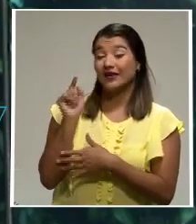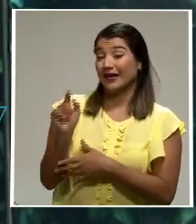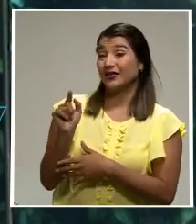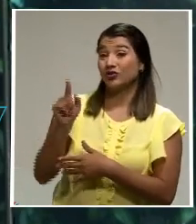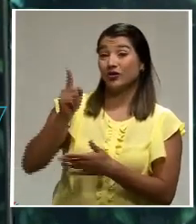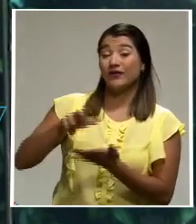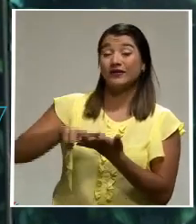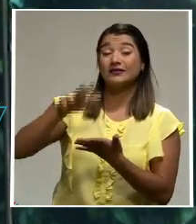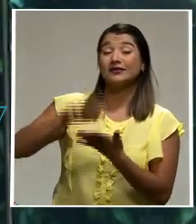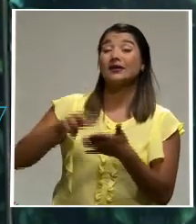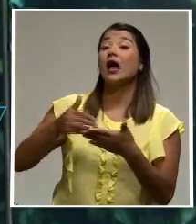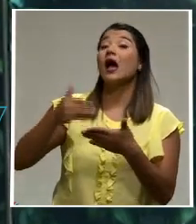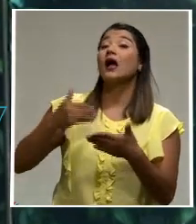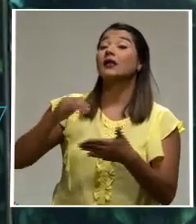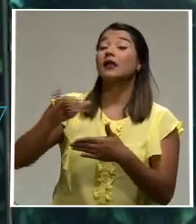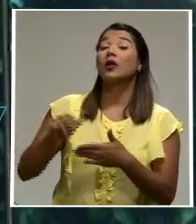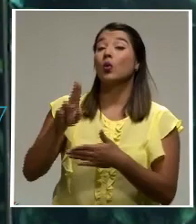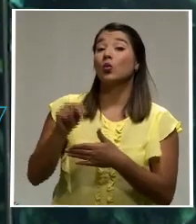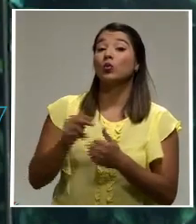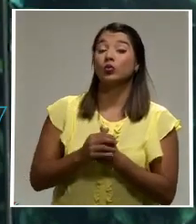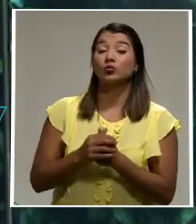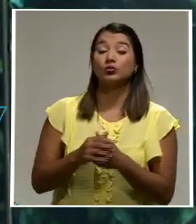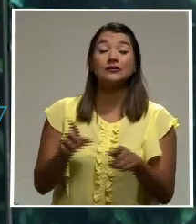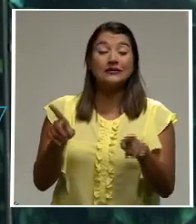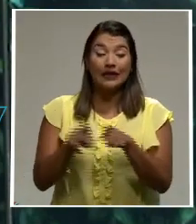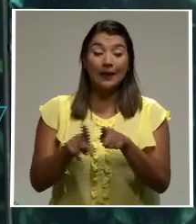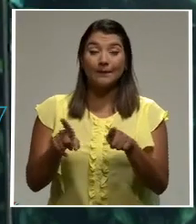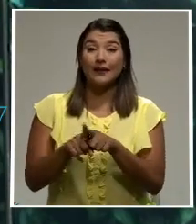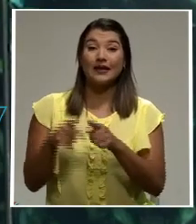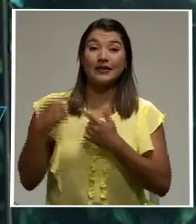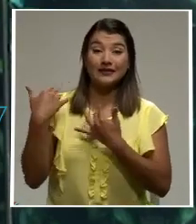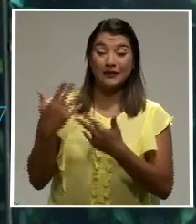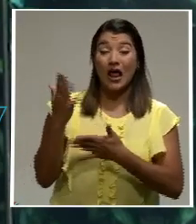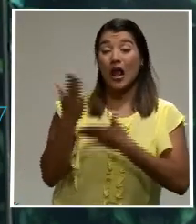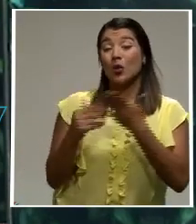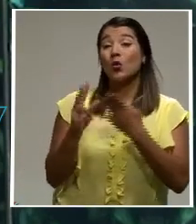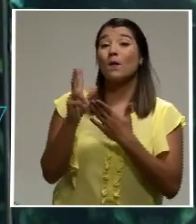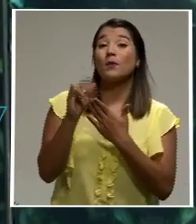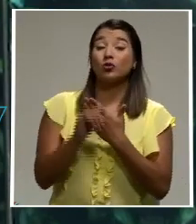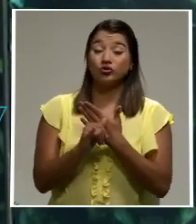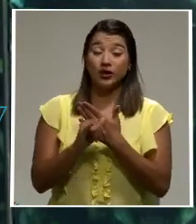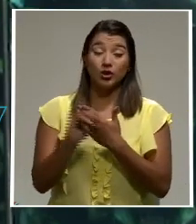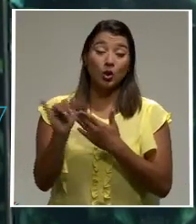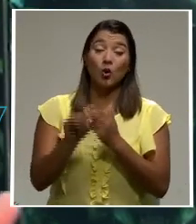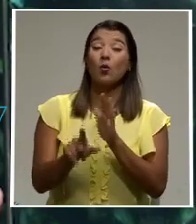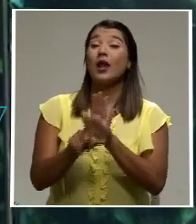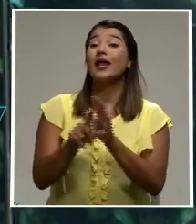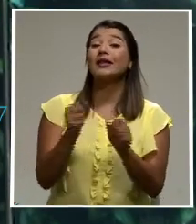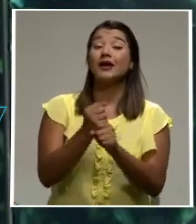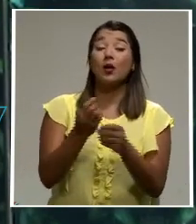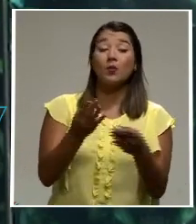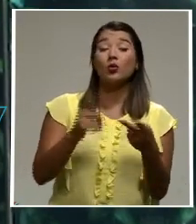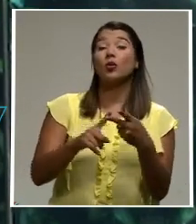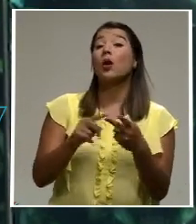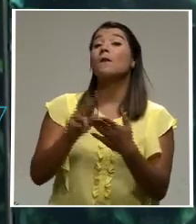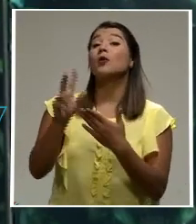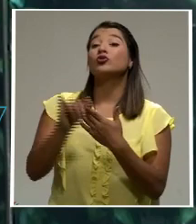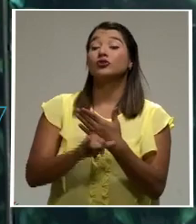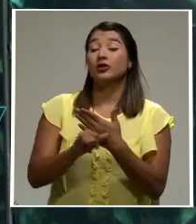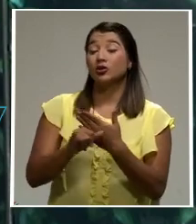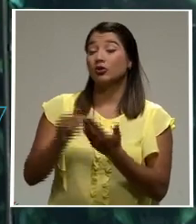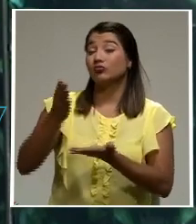mes de junio. También procurar que algunos de los proyectos centrales de este acuerdo, como la Ley de Empleo Público, el proyecto de exoneraciones y